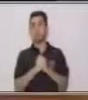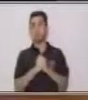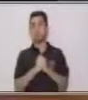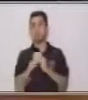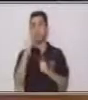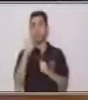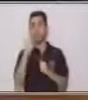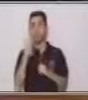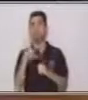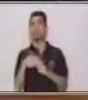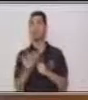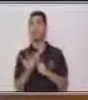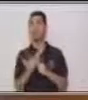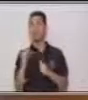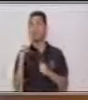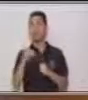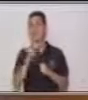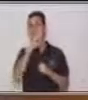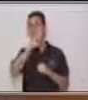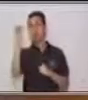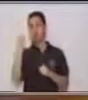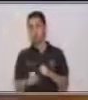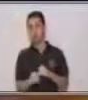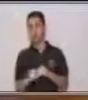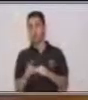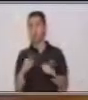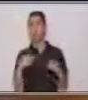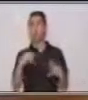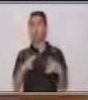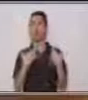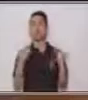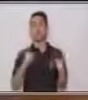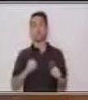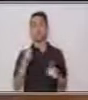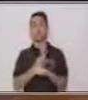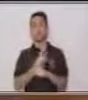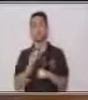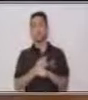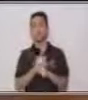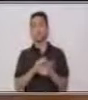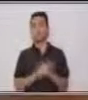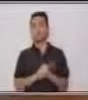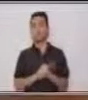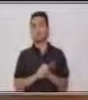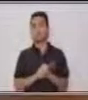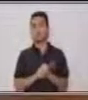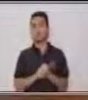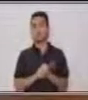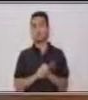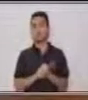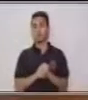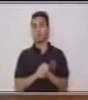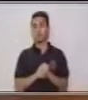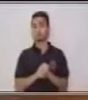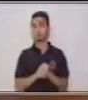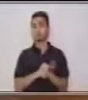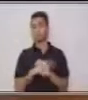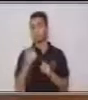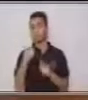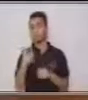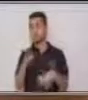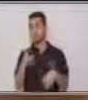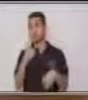ver de qué se trata esto de los porcentajes y cómo puedo utilizarlo. Seguramente tú ya lo has